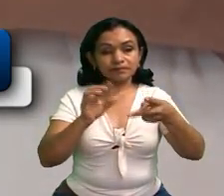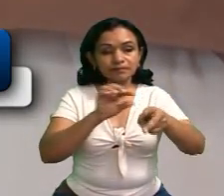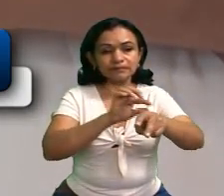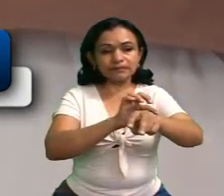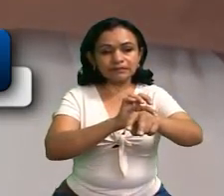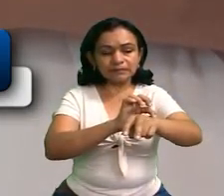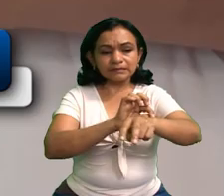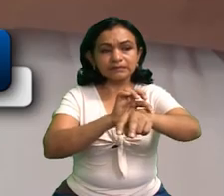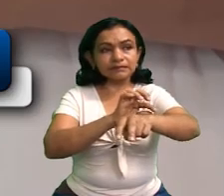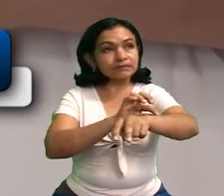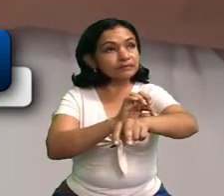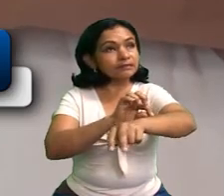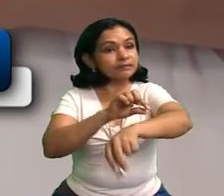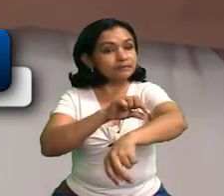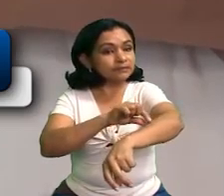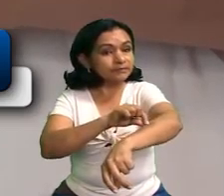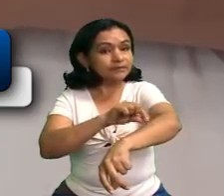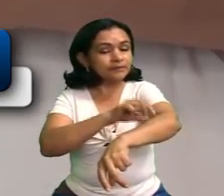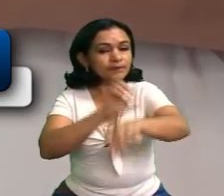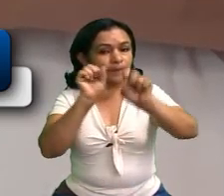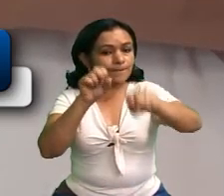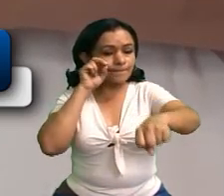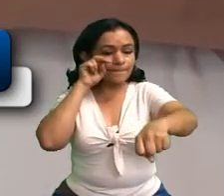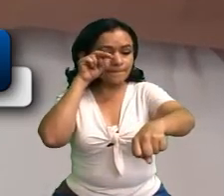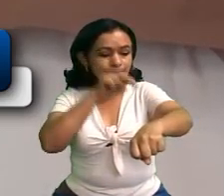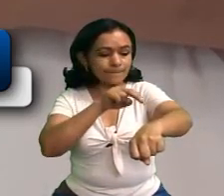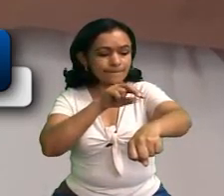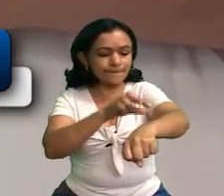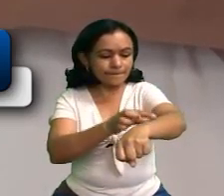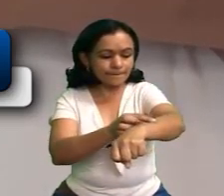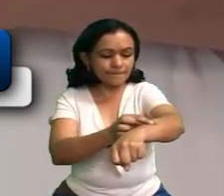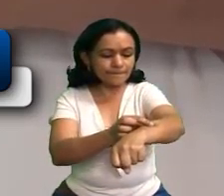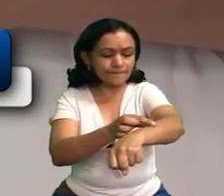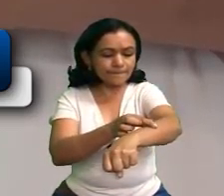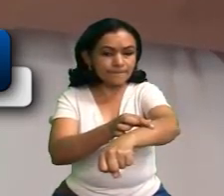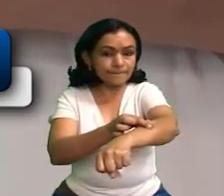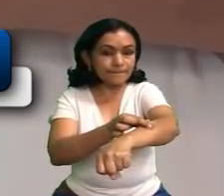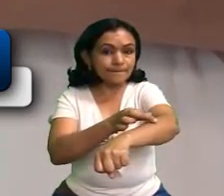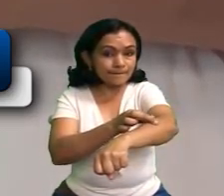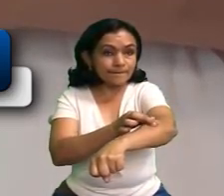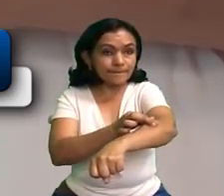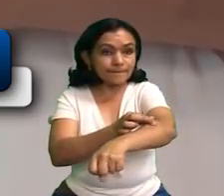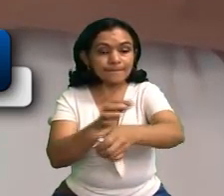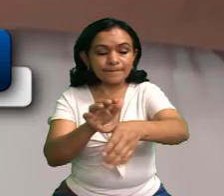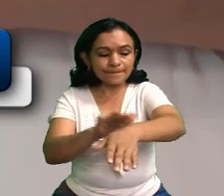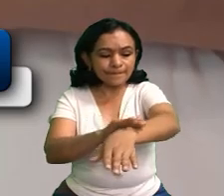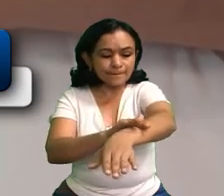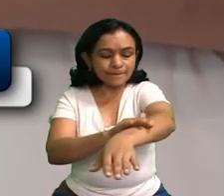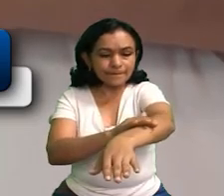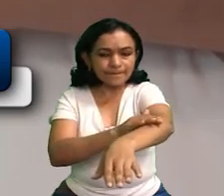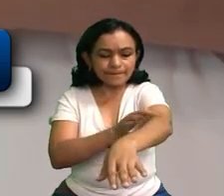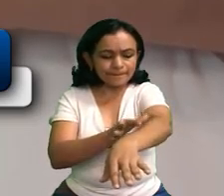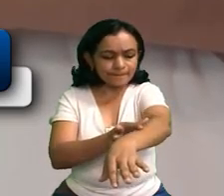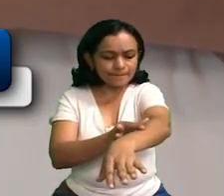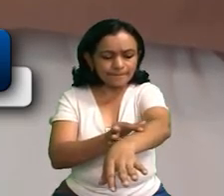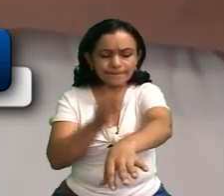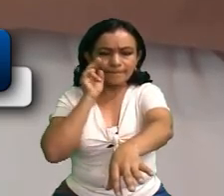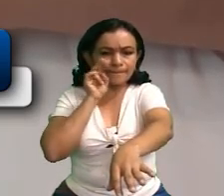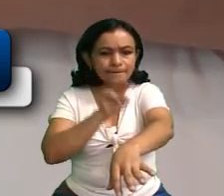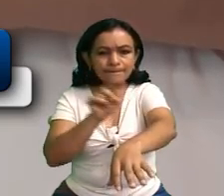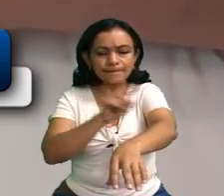todo a nivel del muslo, y podemos ver celulitis, pero en la piel lisa, sin pellizcarla, no se